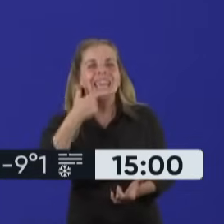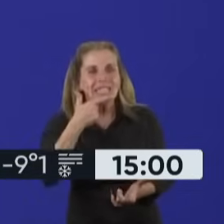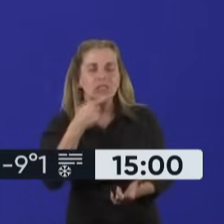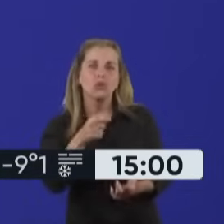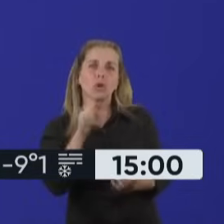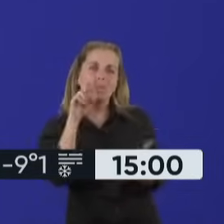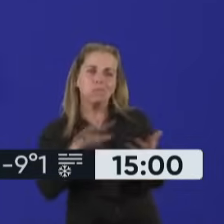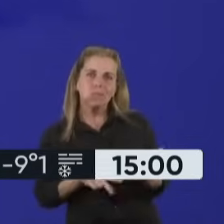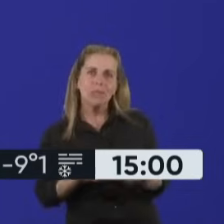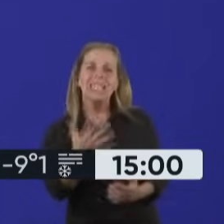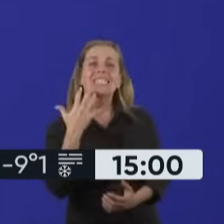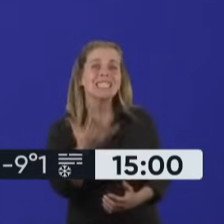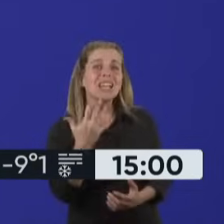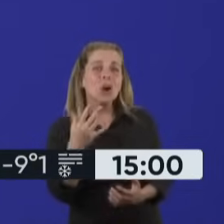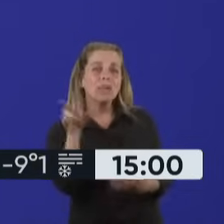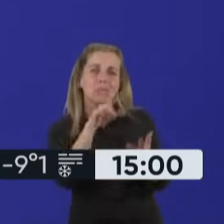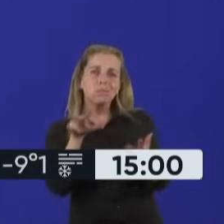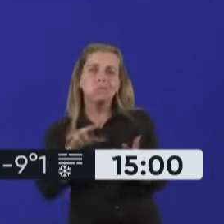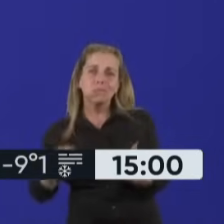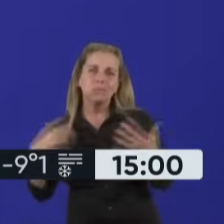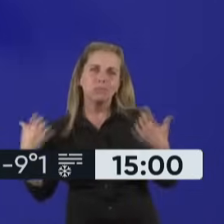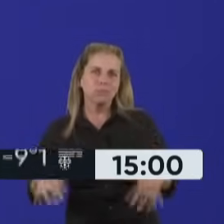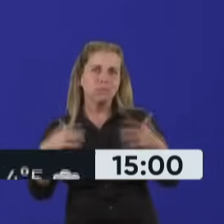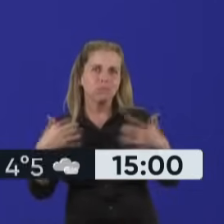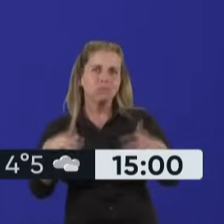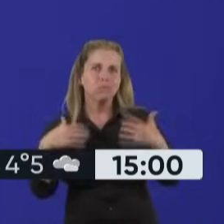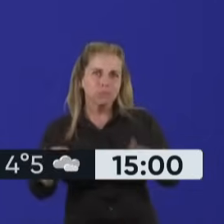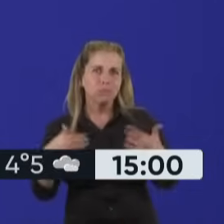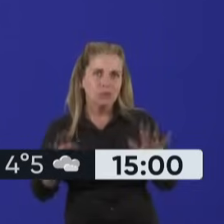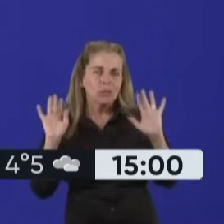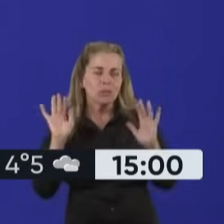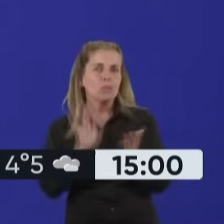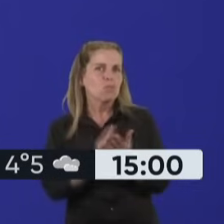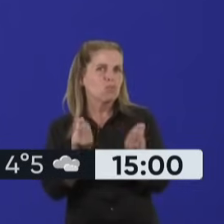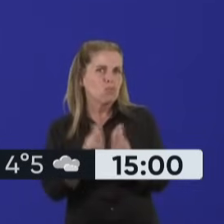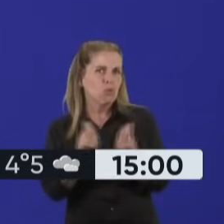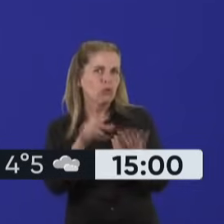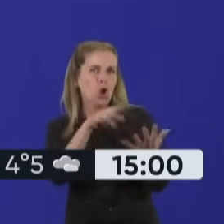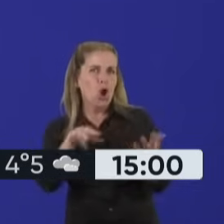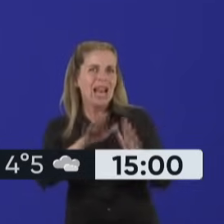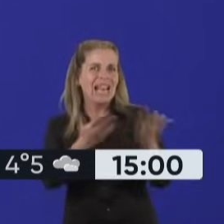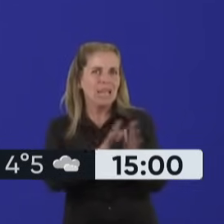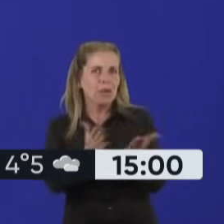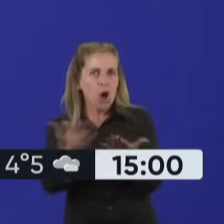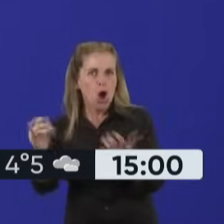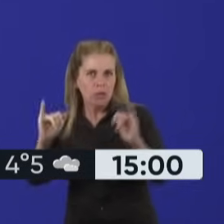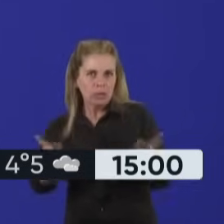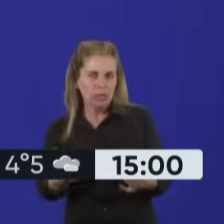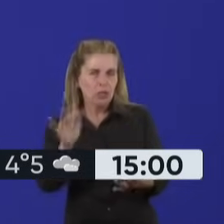5 veces, pero además leí bastante más de las obras de Keynes, no solo la teoría